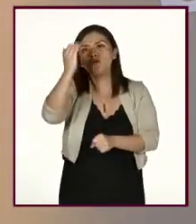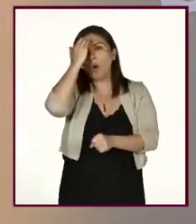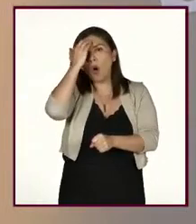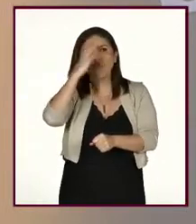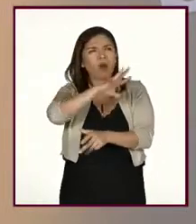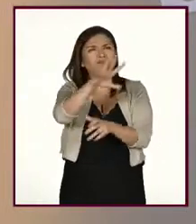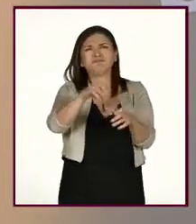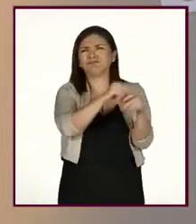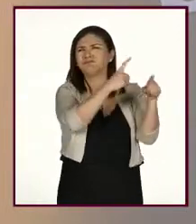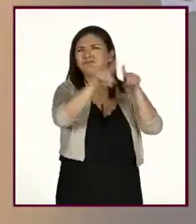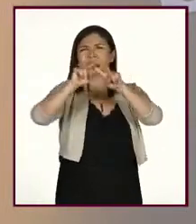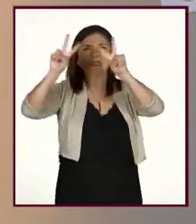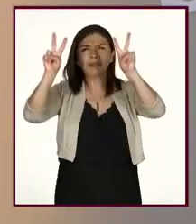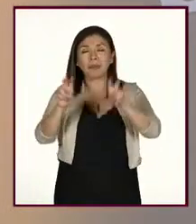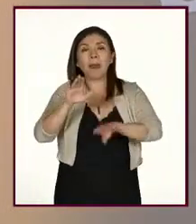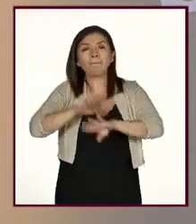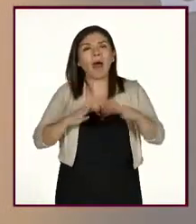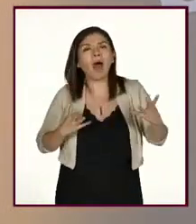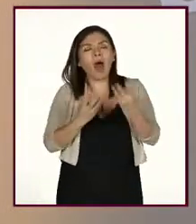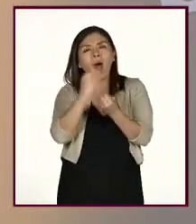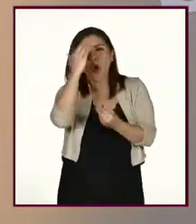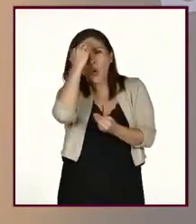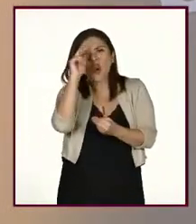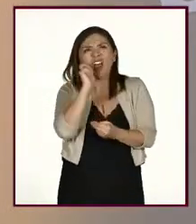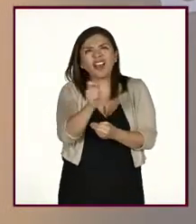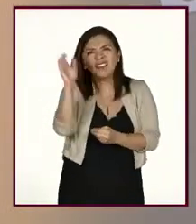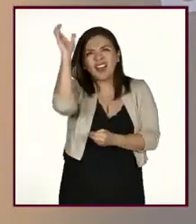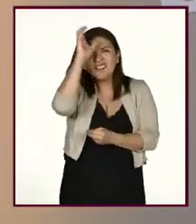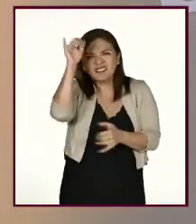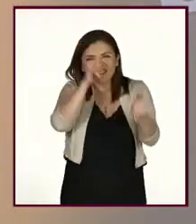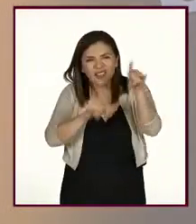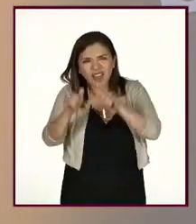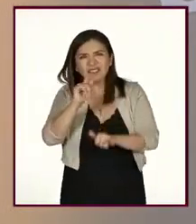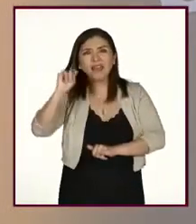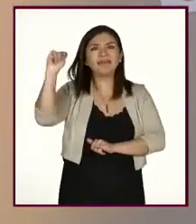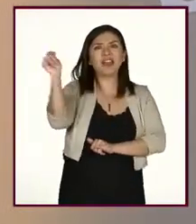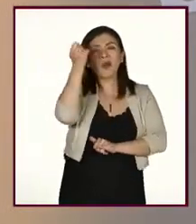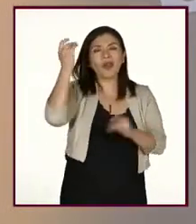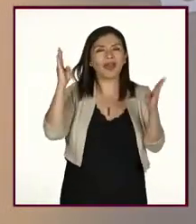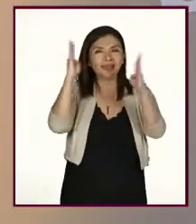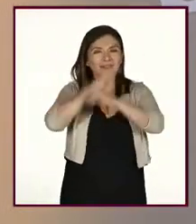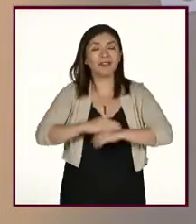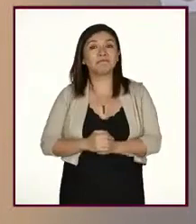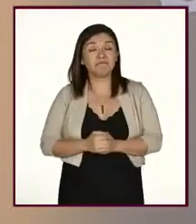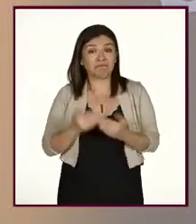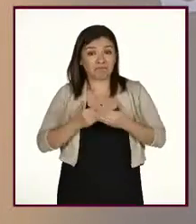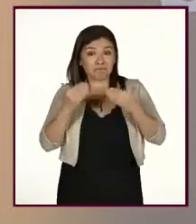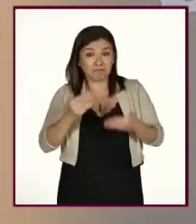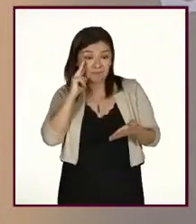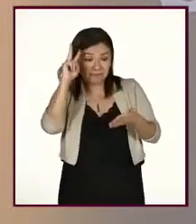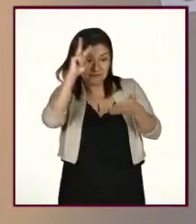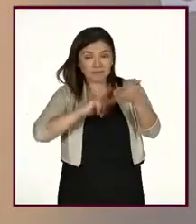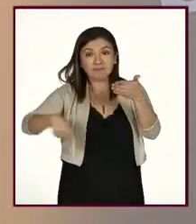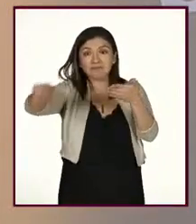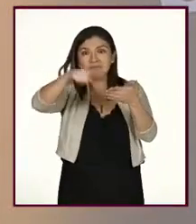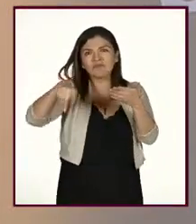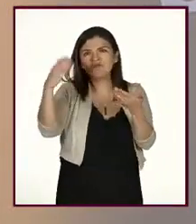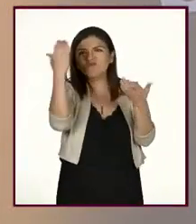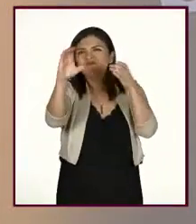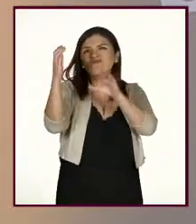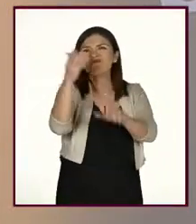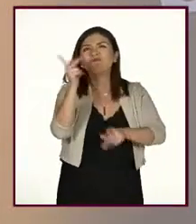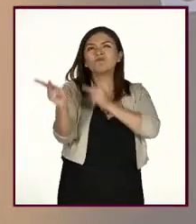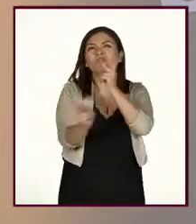conocimiento general. Conoceremos juntos temas de ciencia, tecnología y entretenimiento. Hemos recibido ya sus preguntas, sus